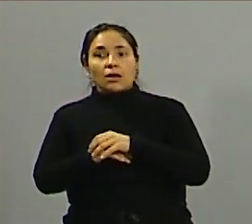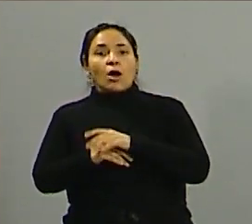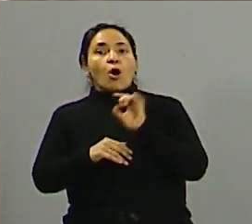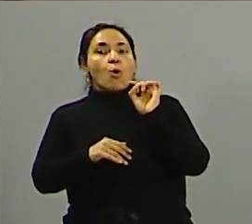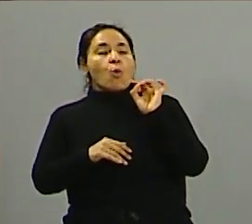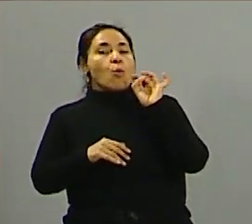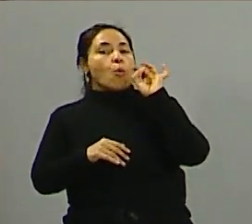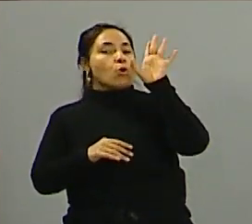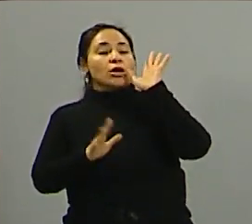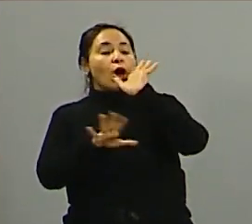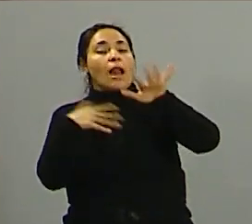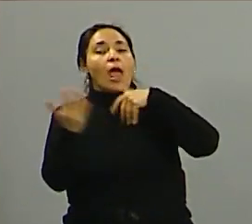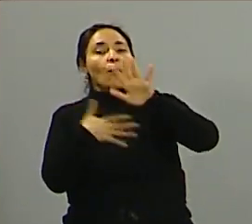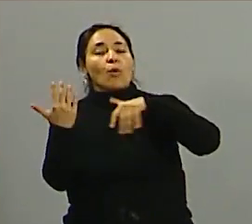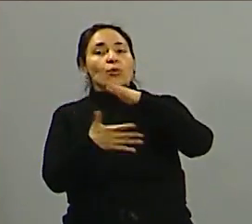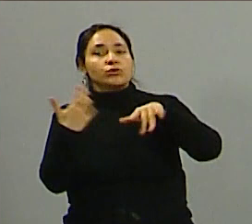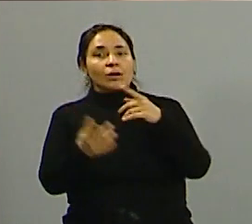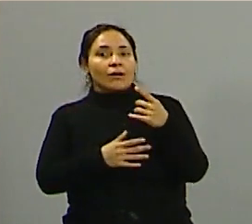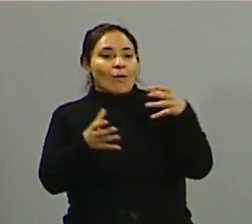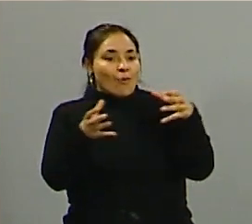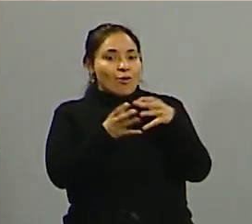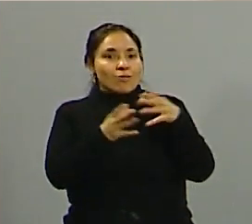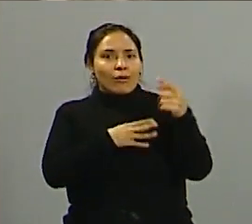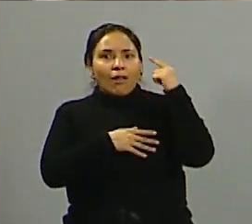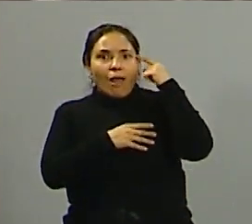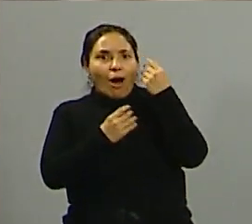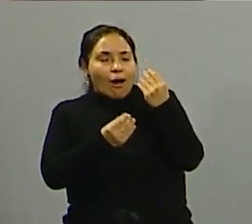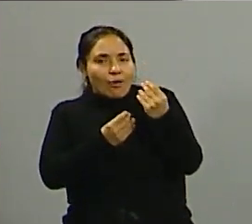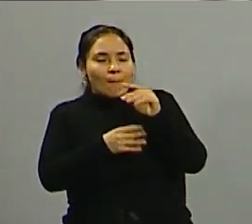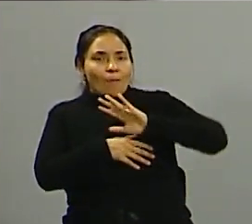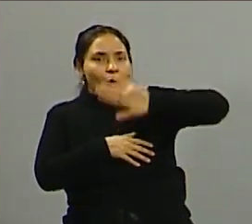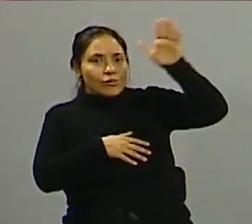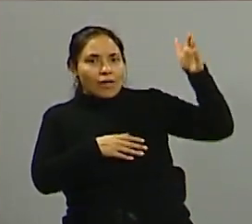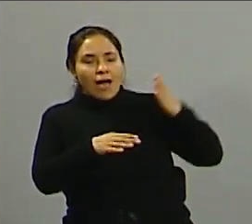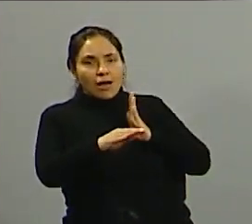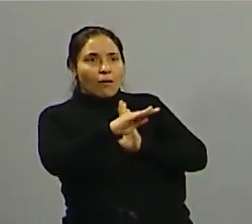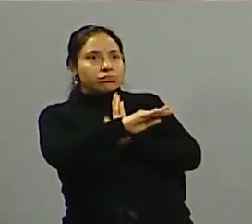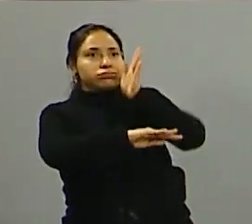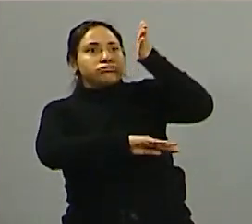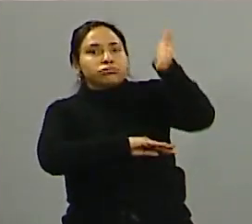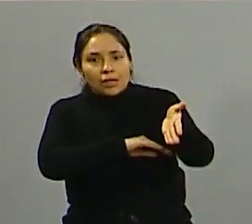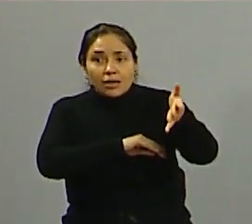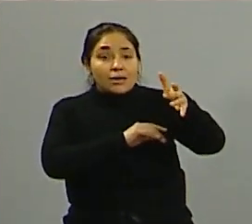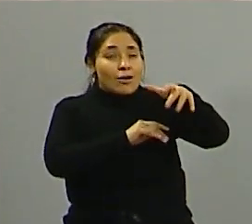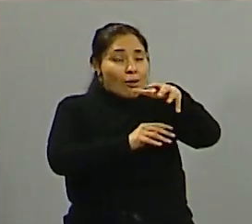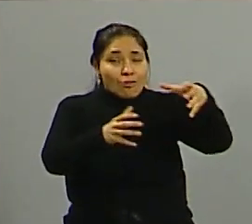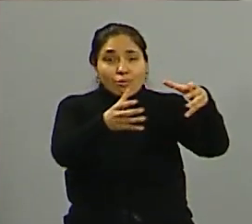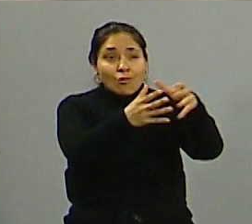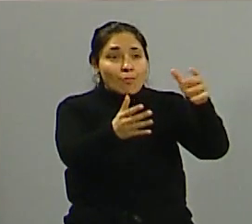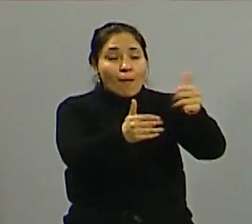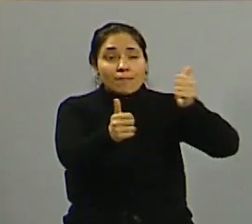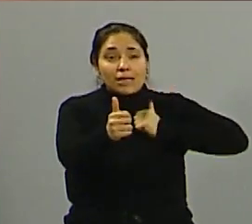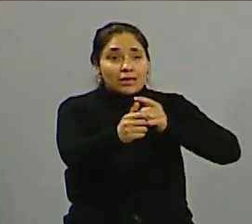revolucionario, un par de locos cruzan una cordillera y derrotan a esos ejércitos que habían